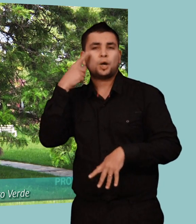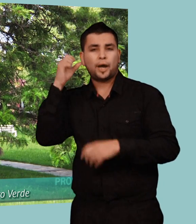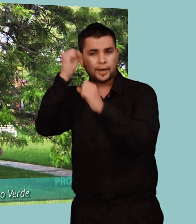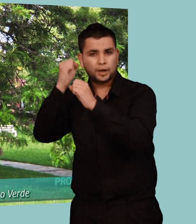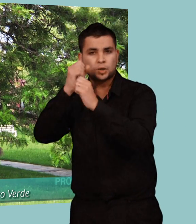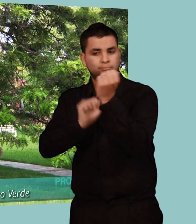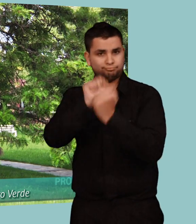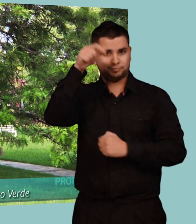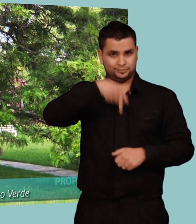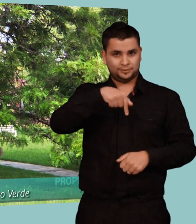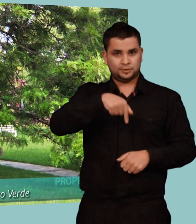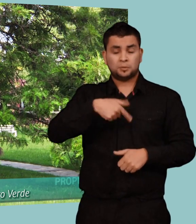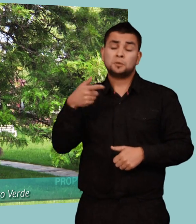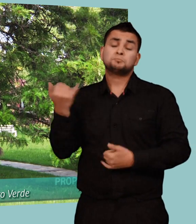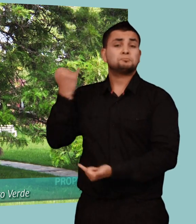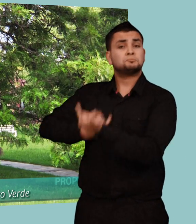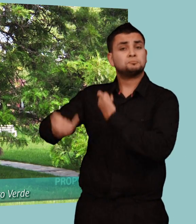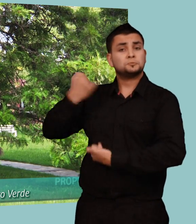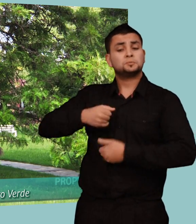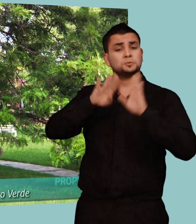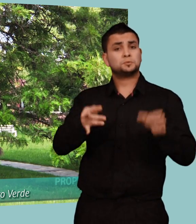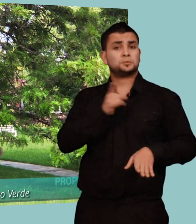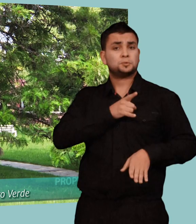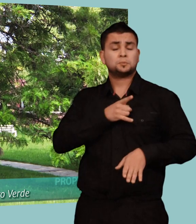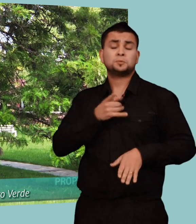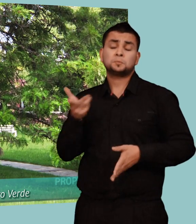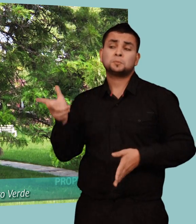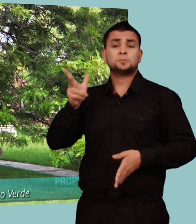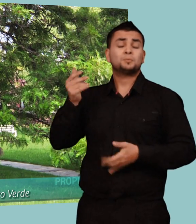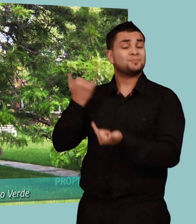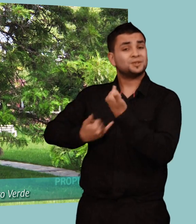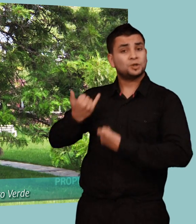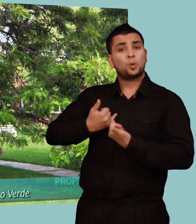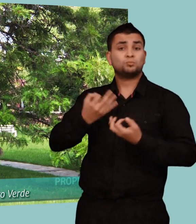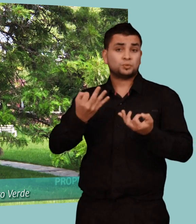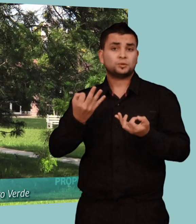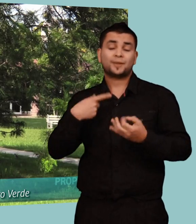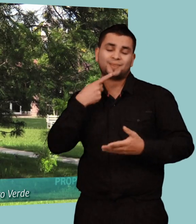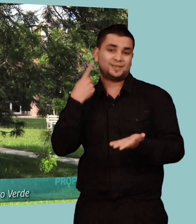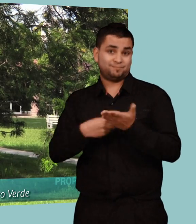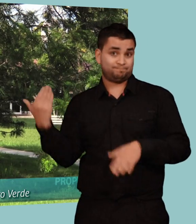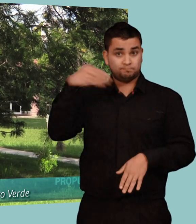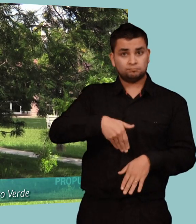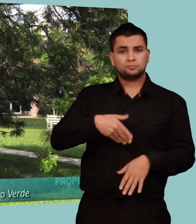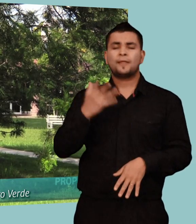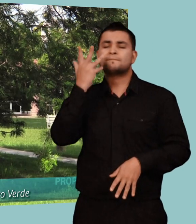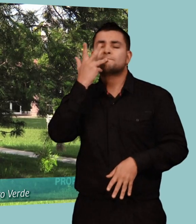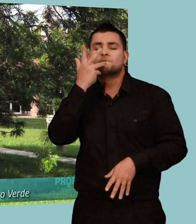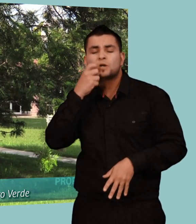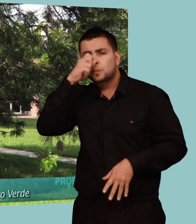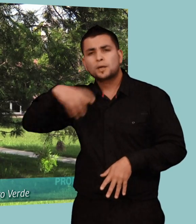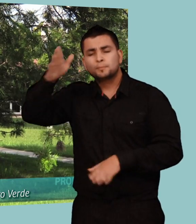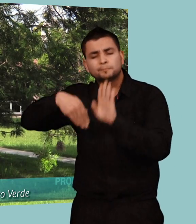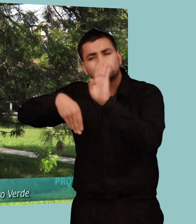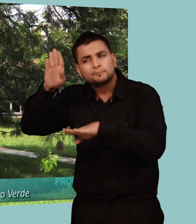recibieron acá y me comentaron sobre la universidad y me dijeron que era buena, entonces decidí venir acá. Y me gusta mucho el campo, más que nada